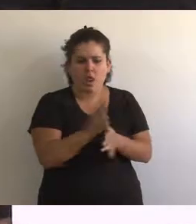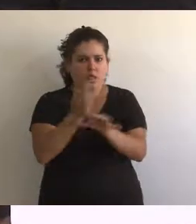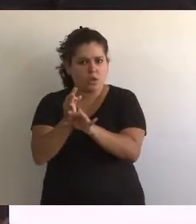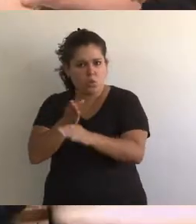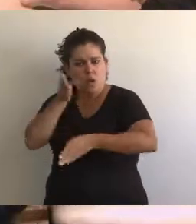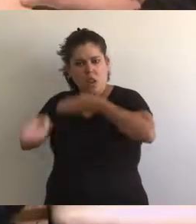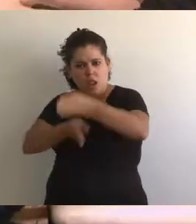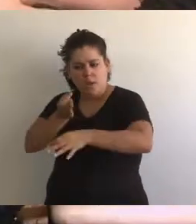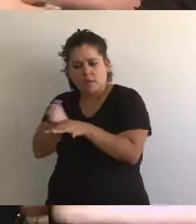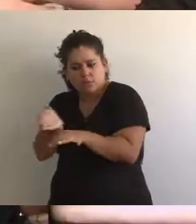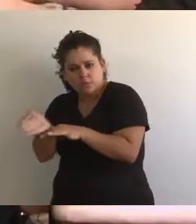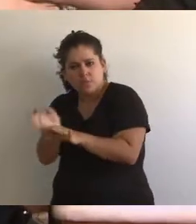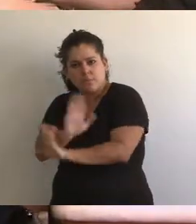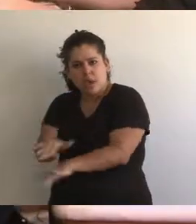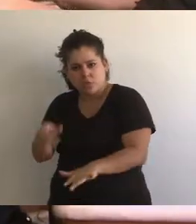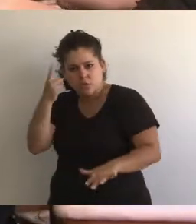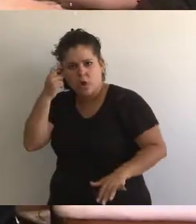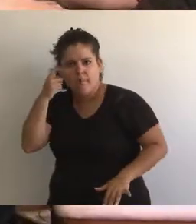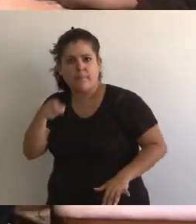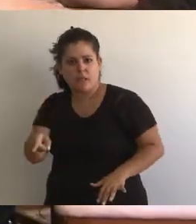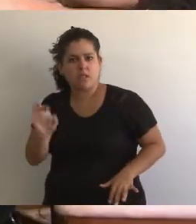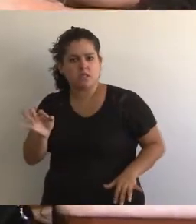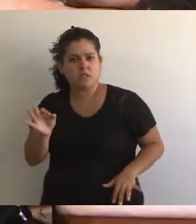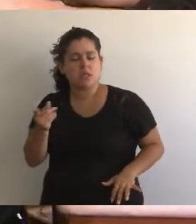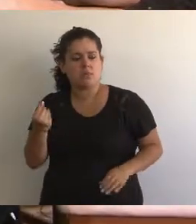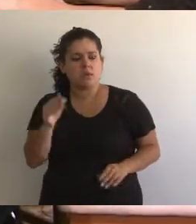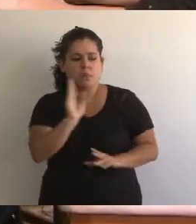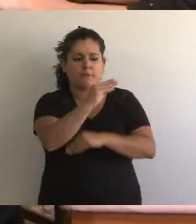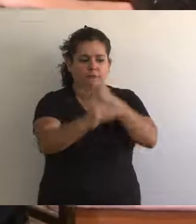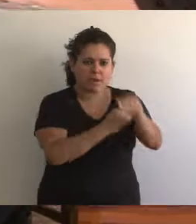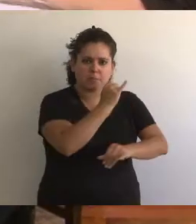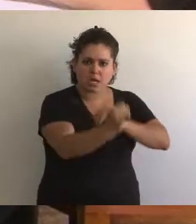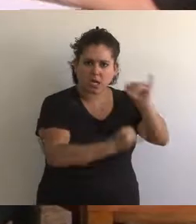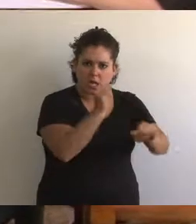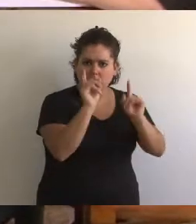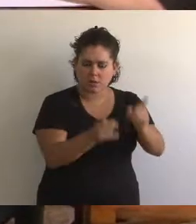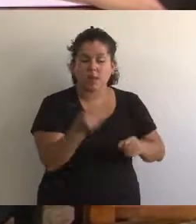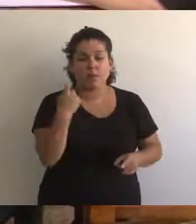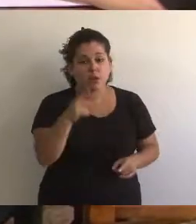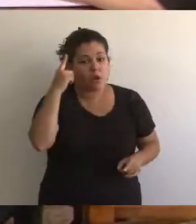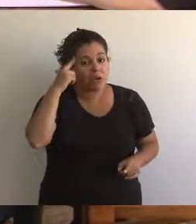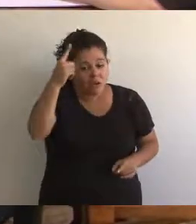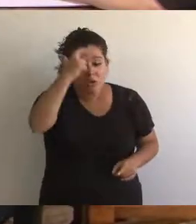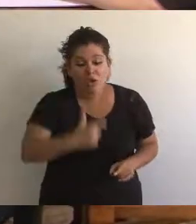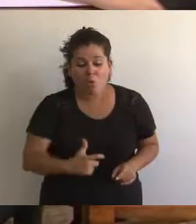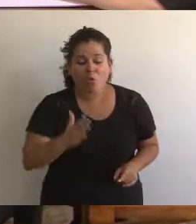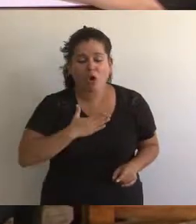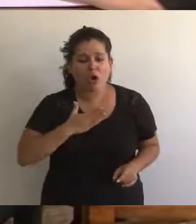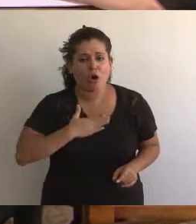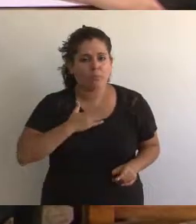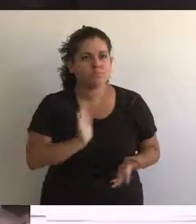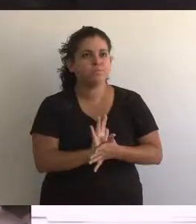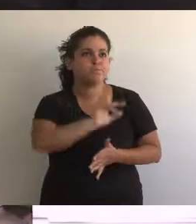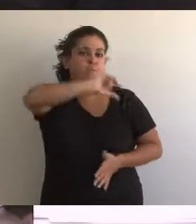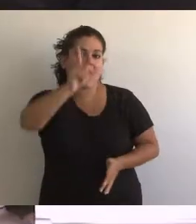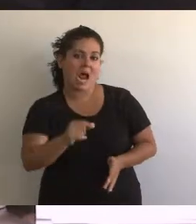escuelas con nuestros pibes para concientizar a los pibes, a las familias y a las comunidades, pero también creo que uno, como